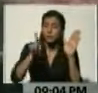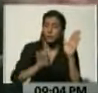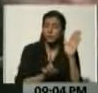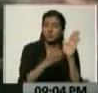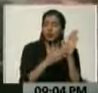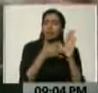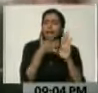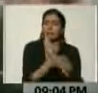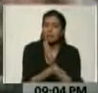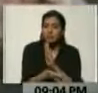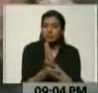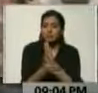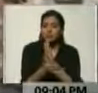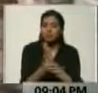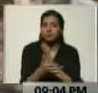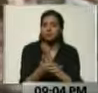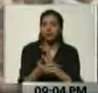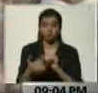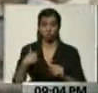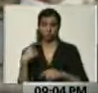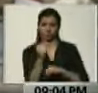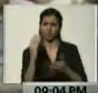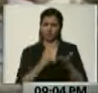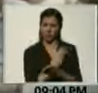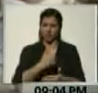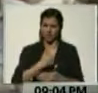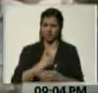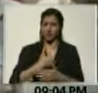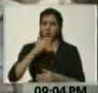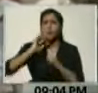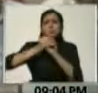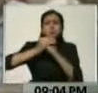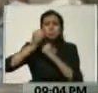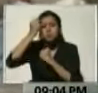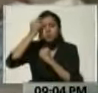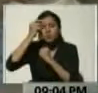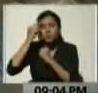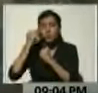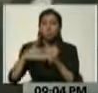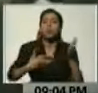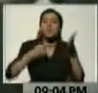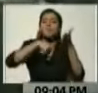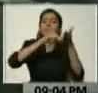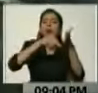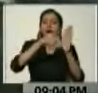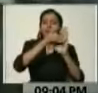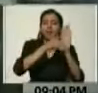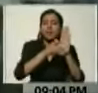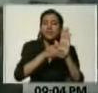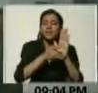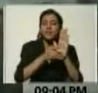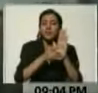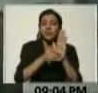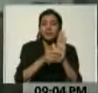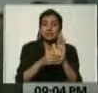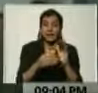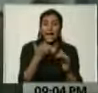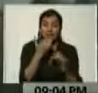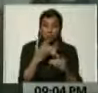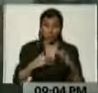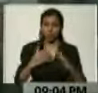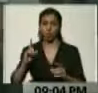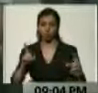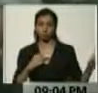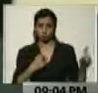que Carmona tuvo tiempo de firmar antes de salir, como dicen en el llano, paticas pa' qué te tengo,